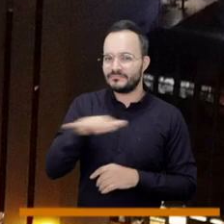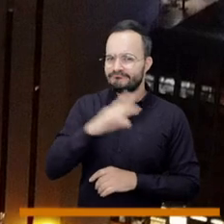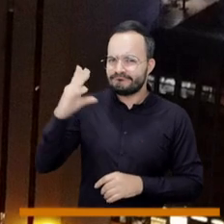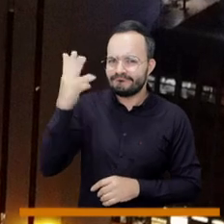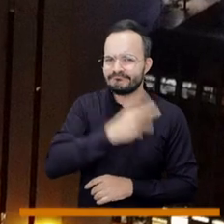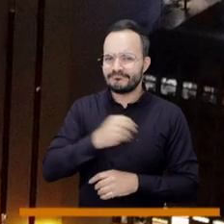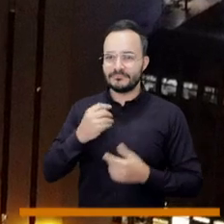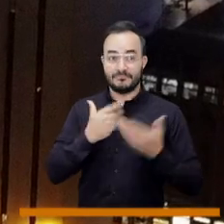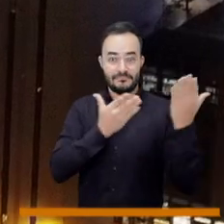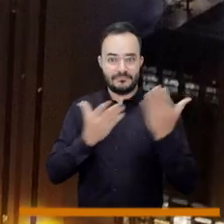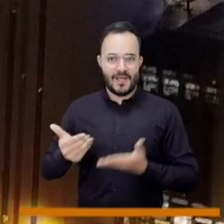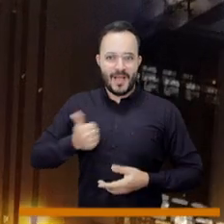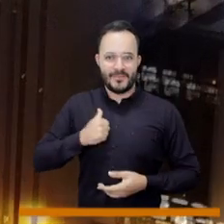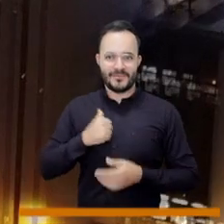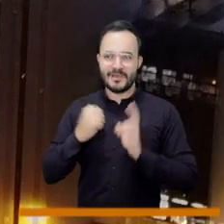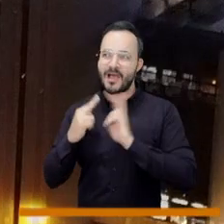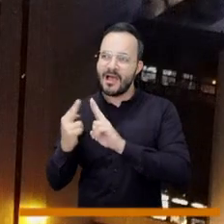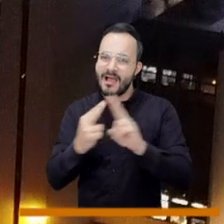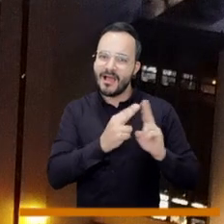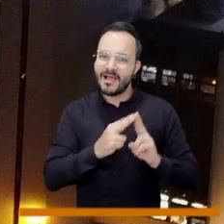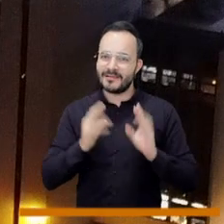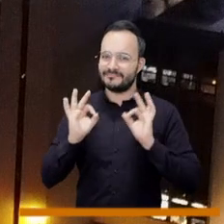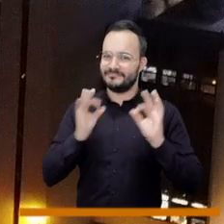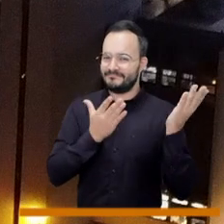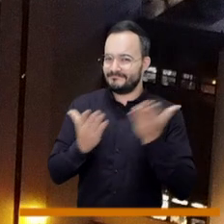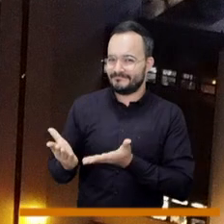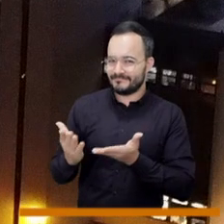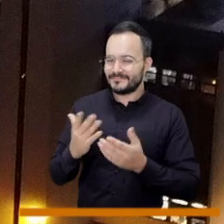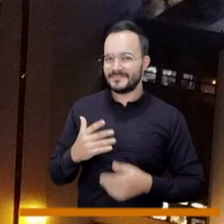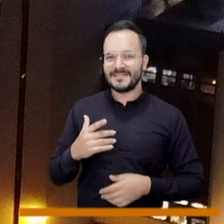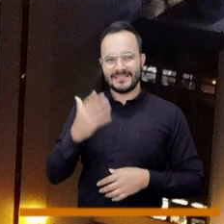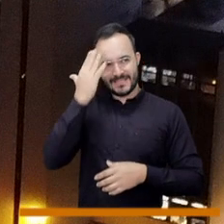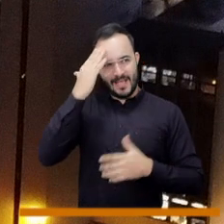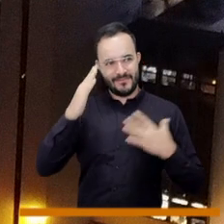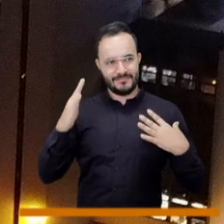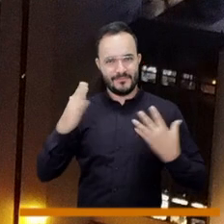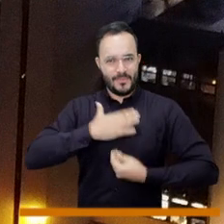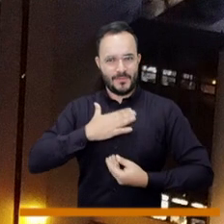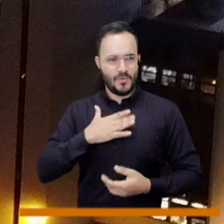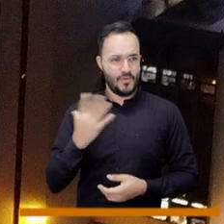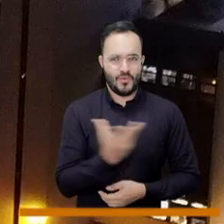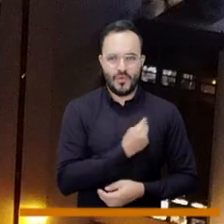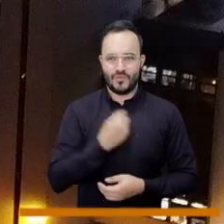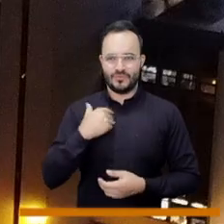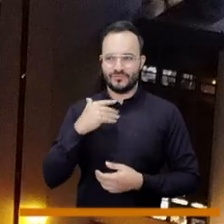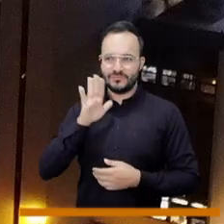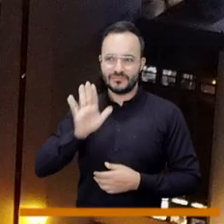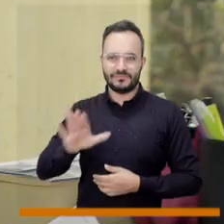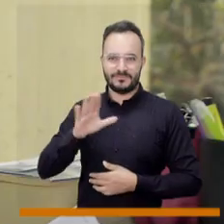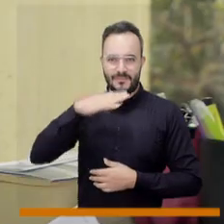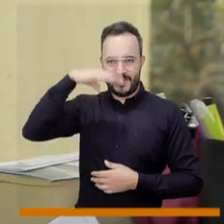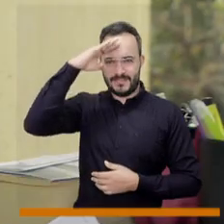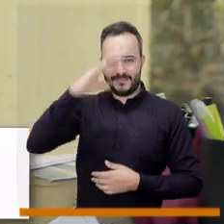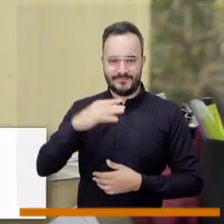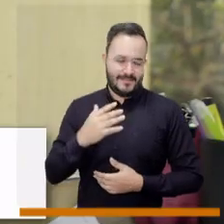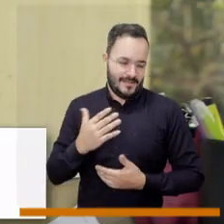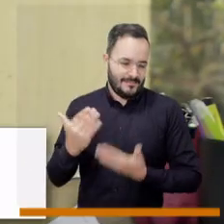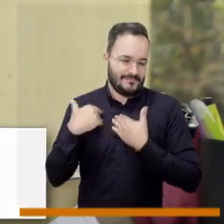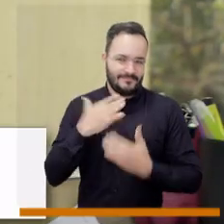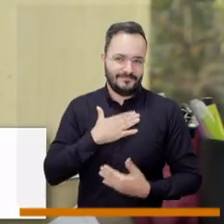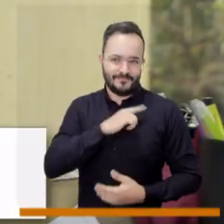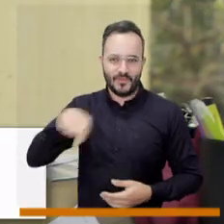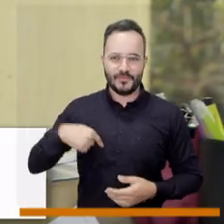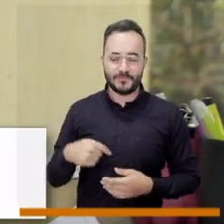riqueza arquitectónica y esa riqueza histórica como ese bien de interés cultural que es en la ciudad. La agencia APP